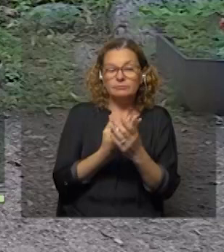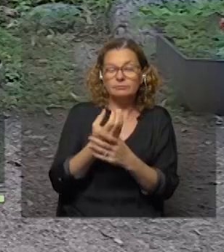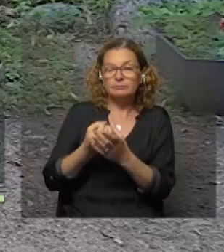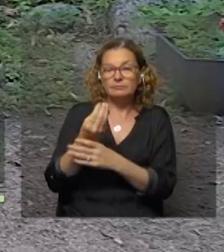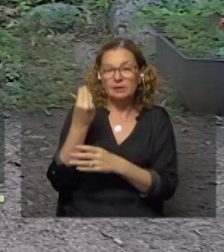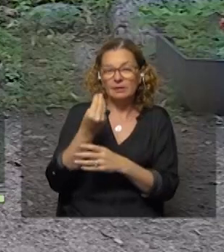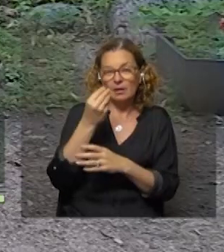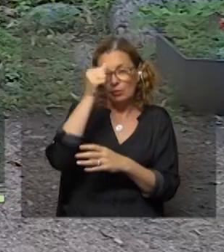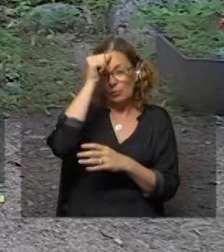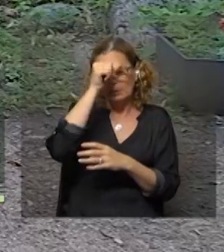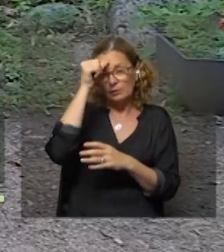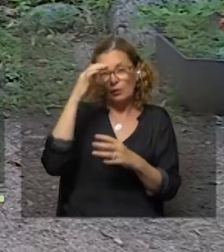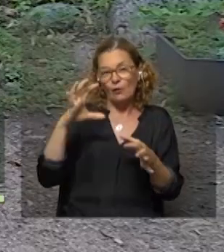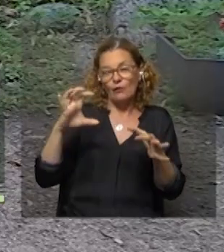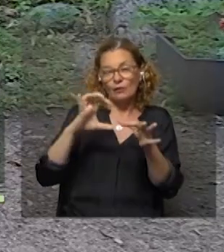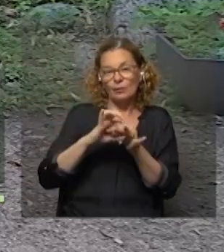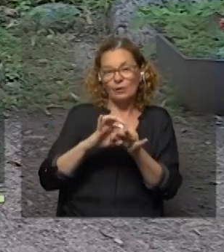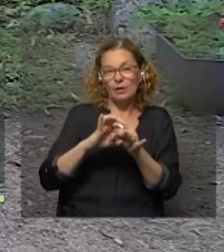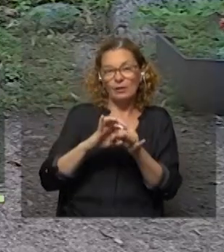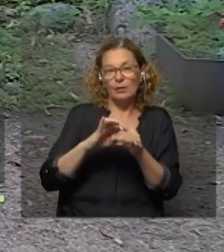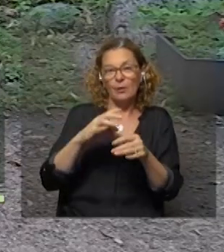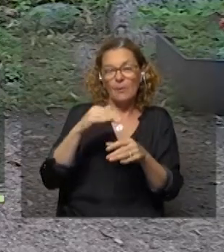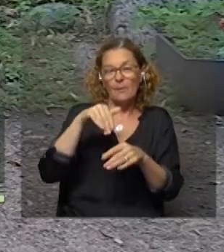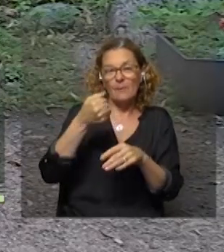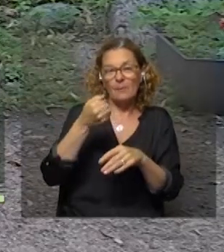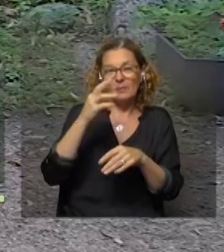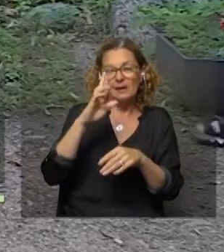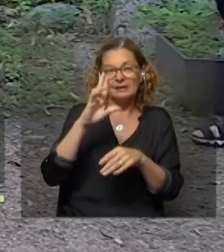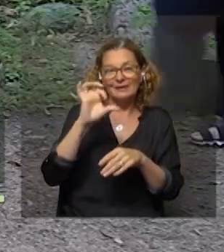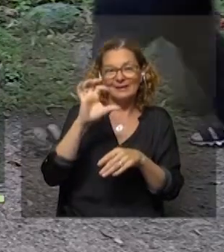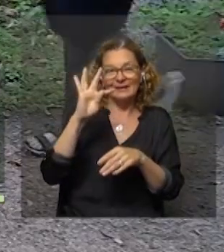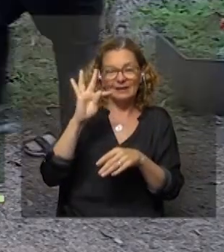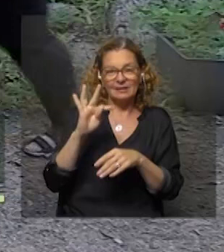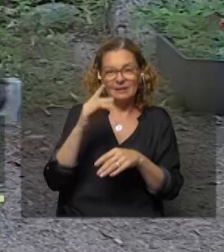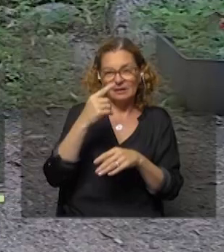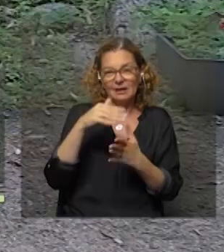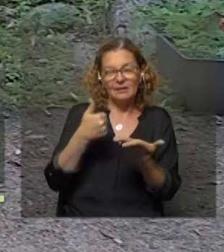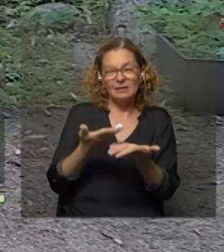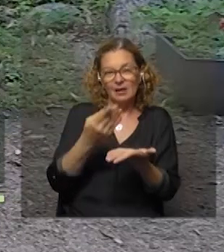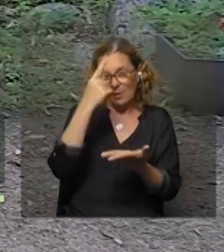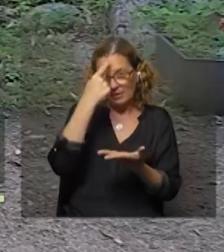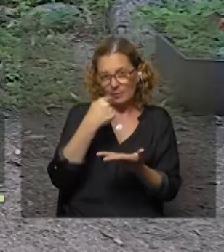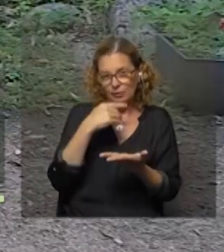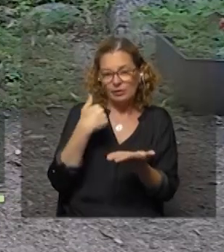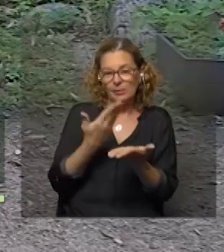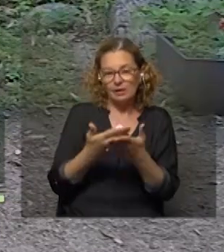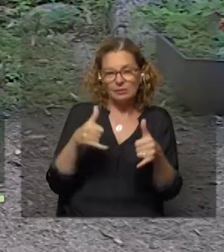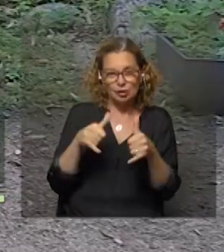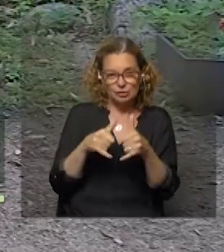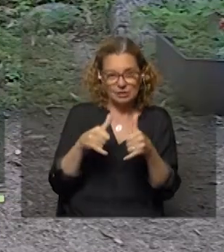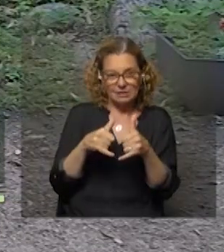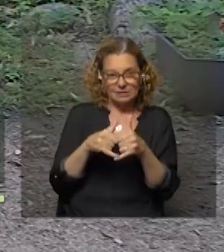este fin de semana puntualmente vinculados al caso marcet y la entrega del pasaporte también van a estar sobre la mesa los chats